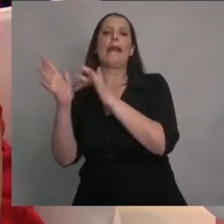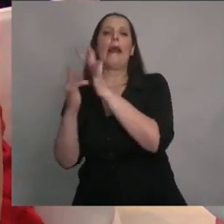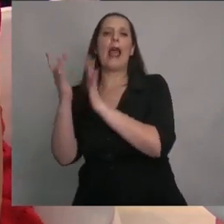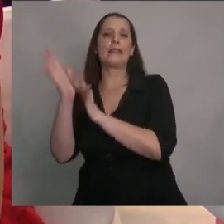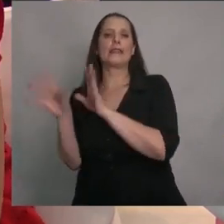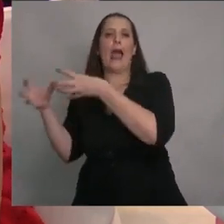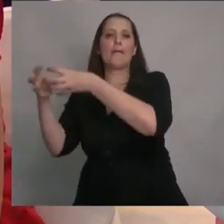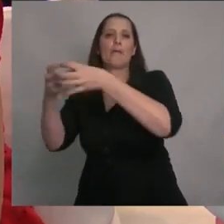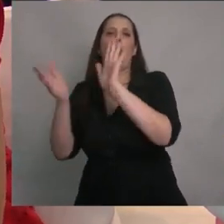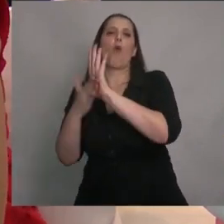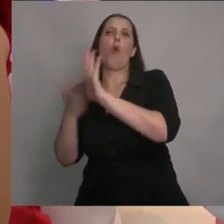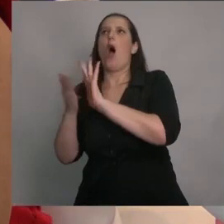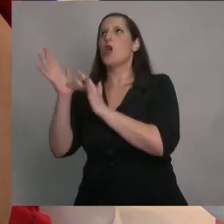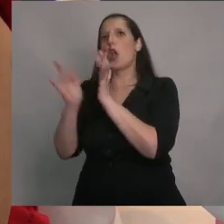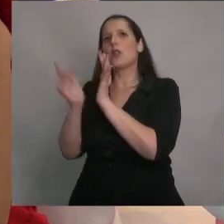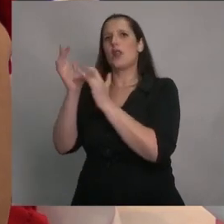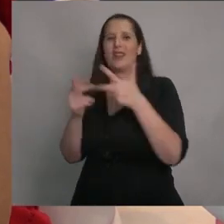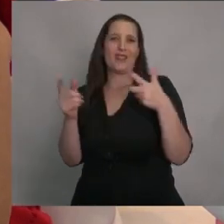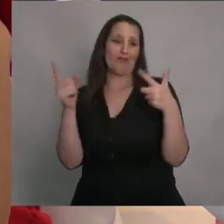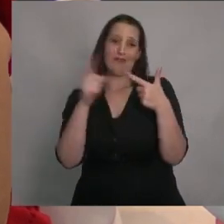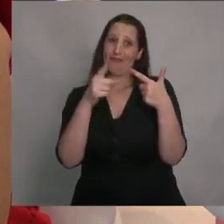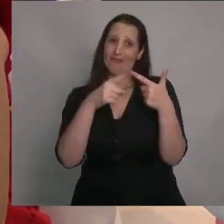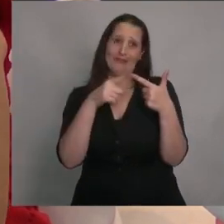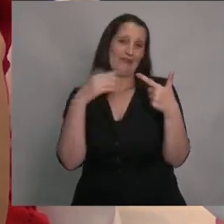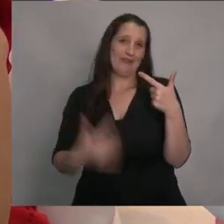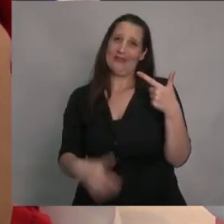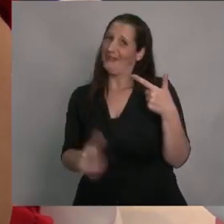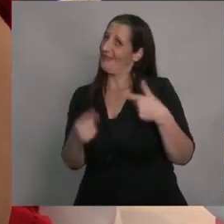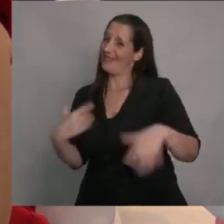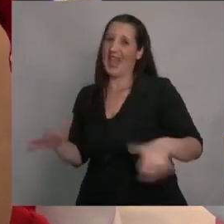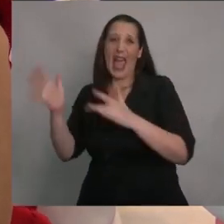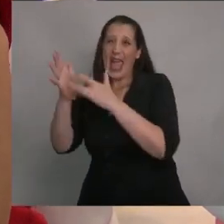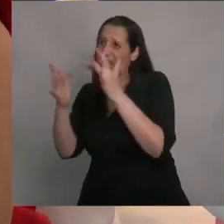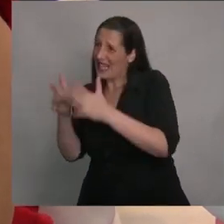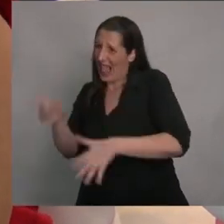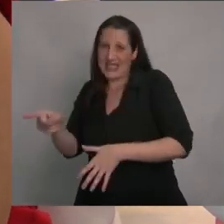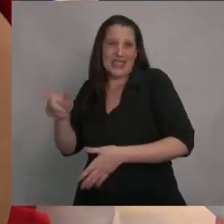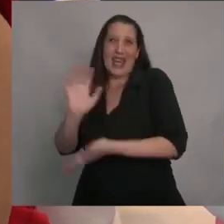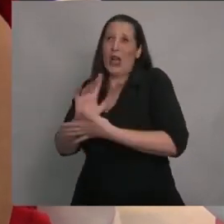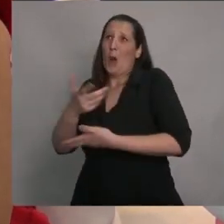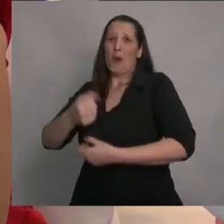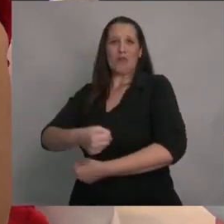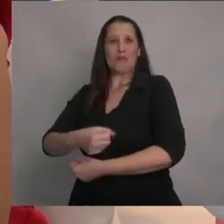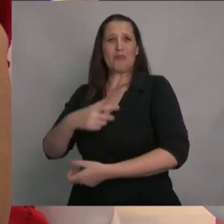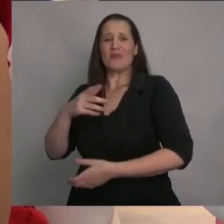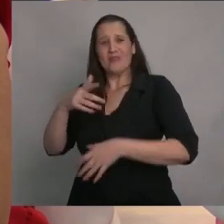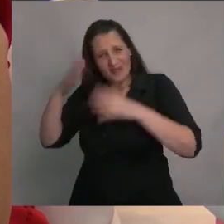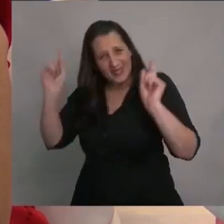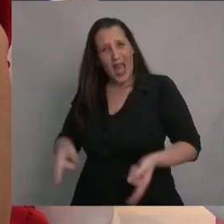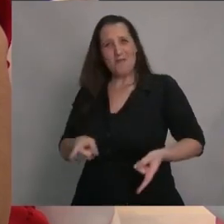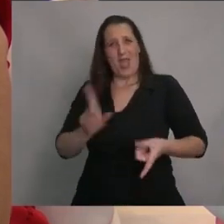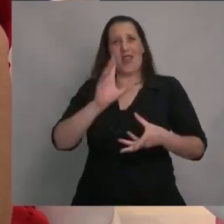al mismo nivel exactamente la entrada, la inoculación, el implante del crimen